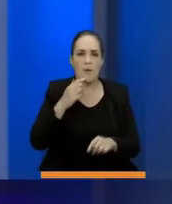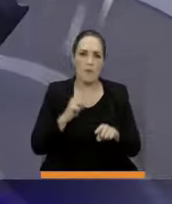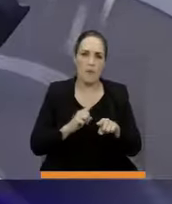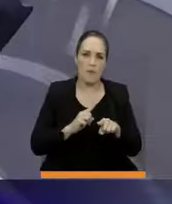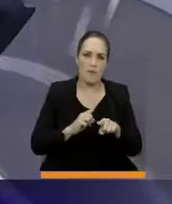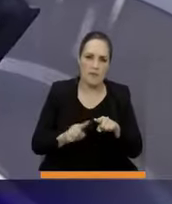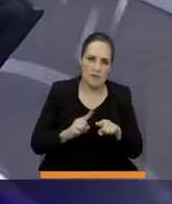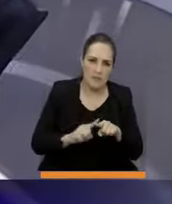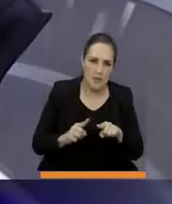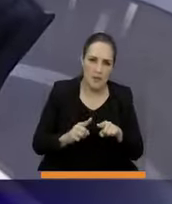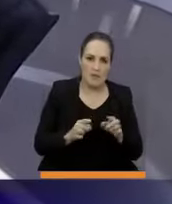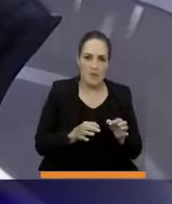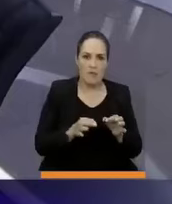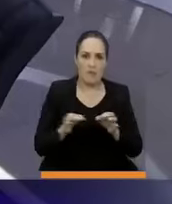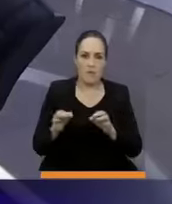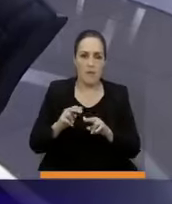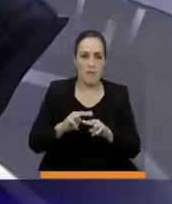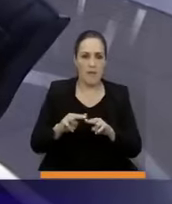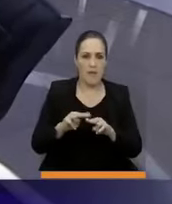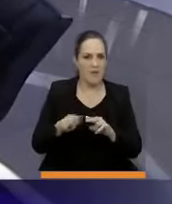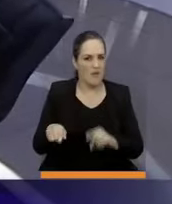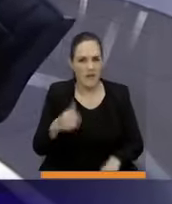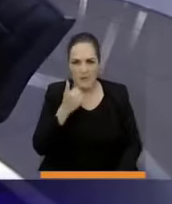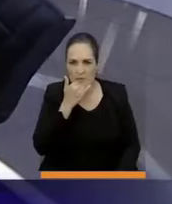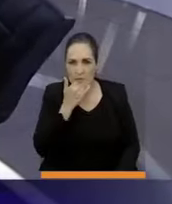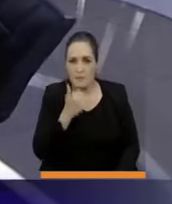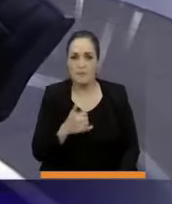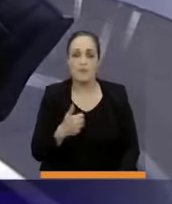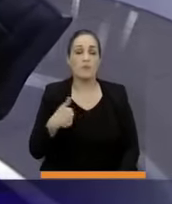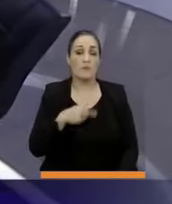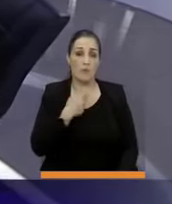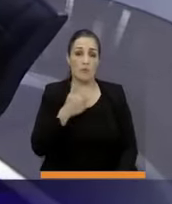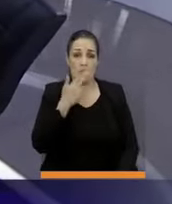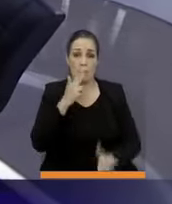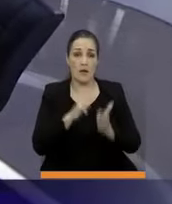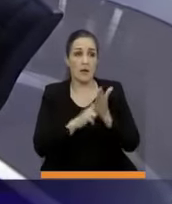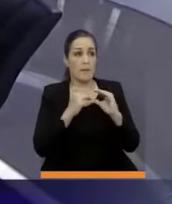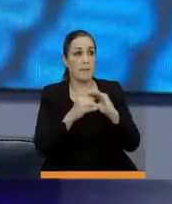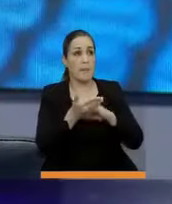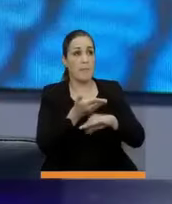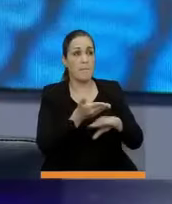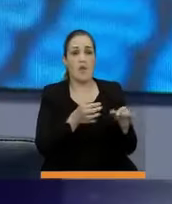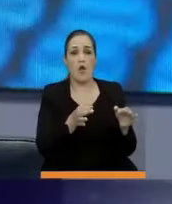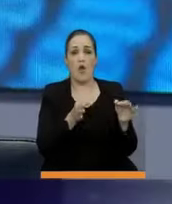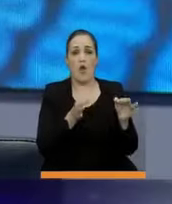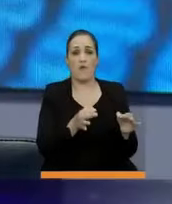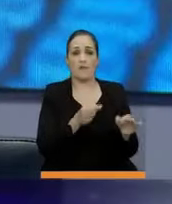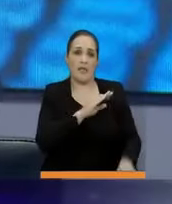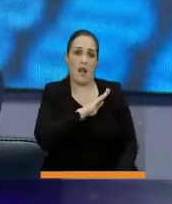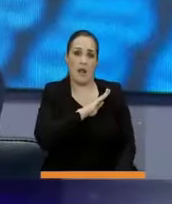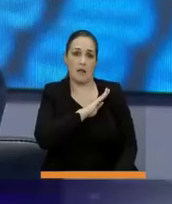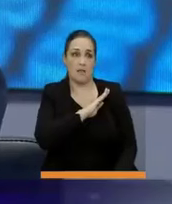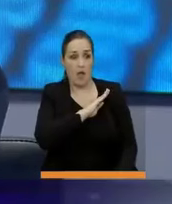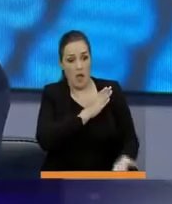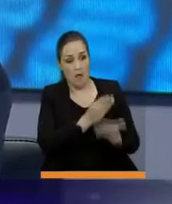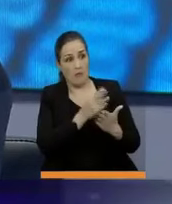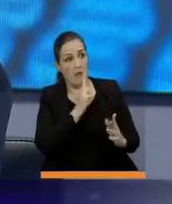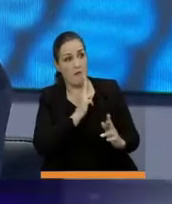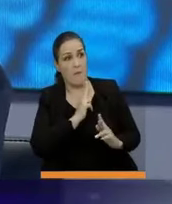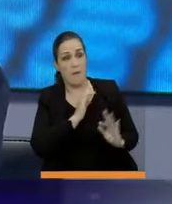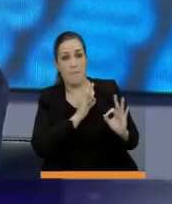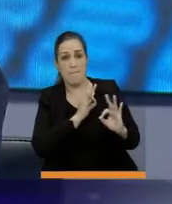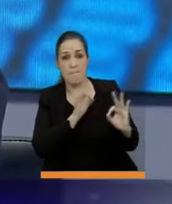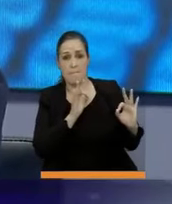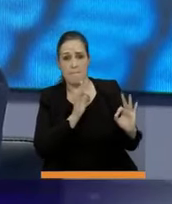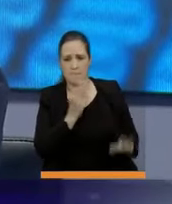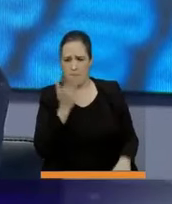Transmilenio. Nosotros le solicitamos oficialmente al señor alcalde, no nos ha respondido desafortunadamente hace